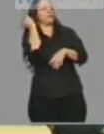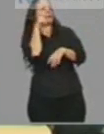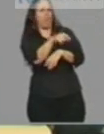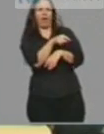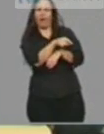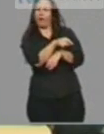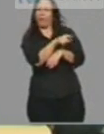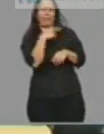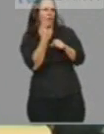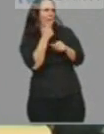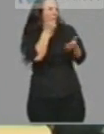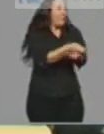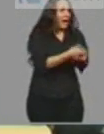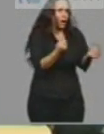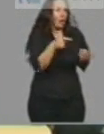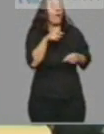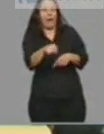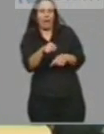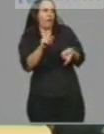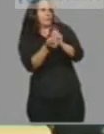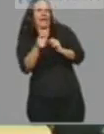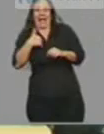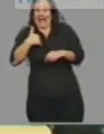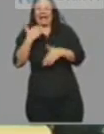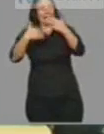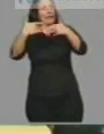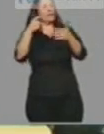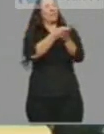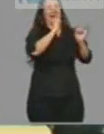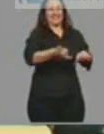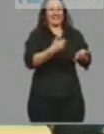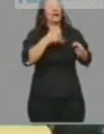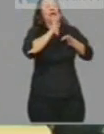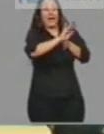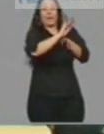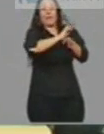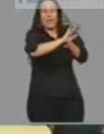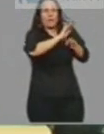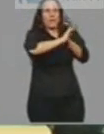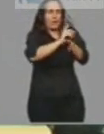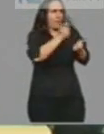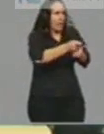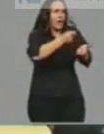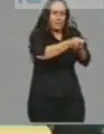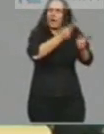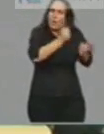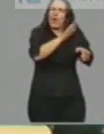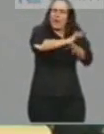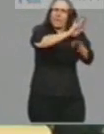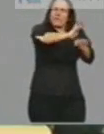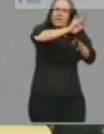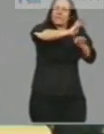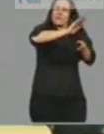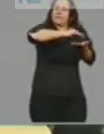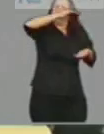podía pagar si no se crecía, al contrario, se pagaba con más deuda y cada vez la deuda era mayor y constituía